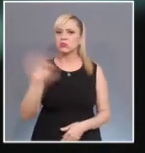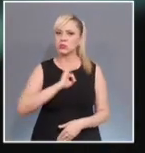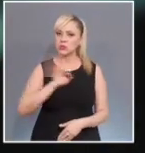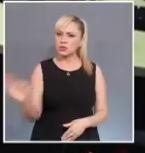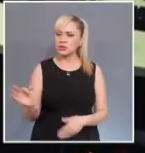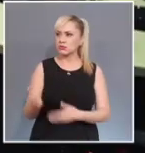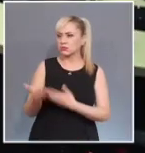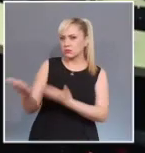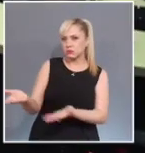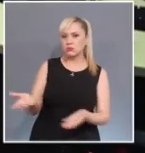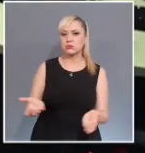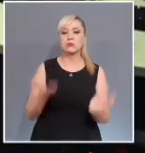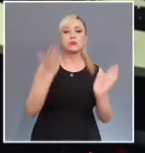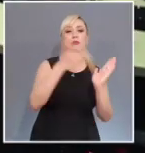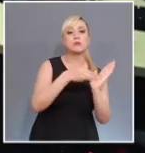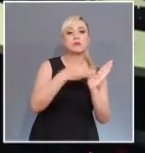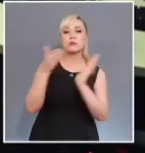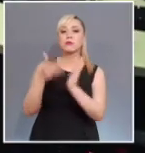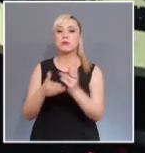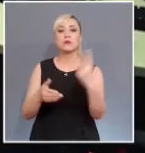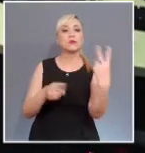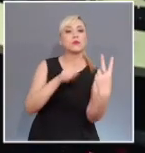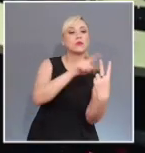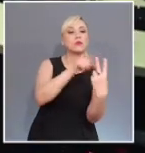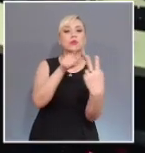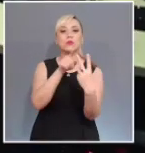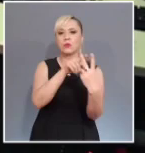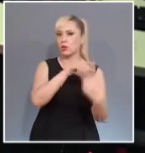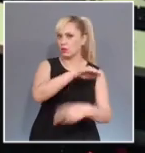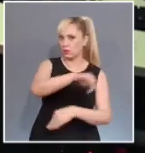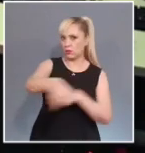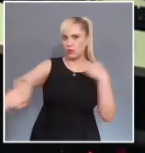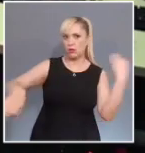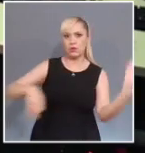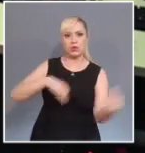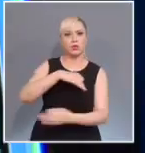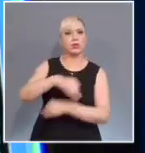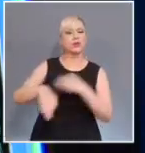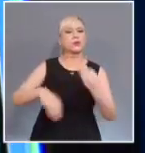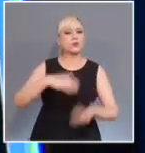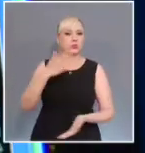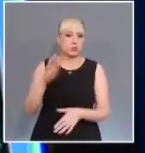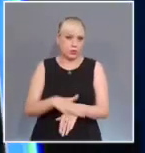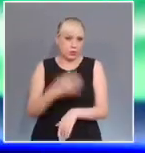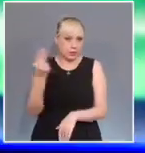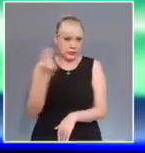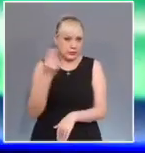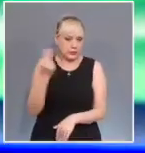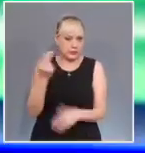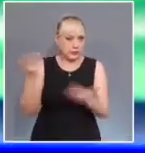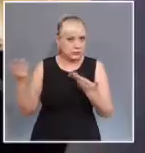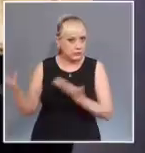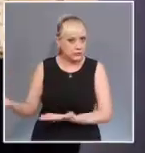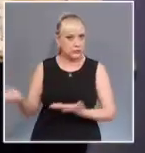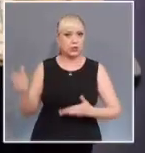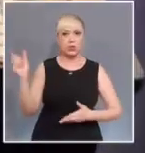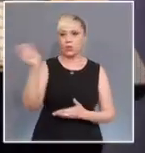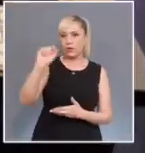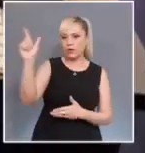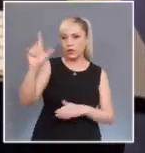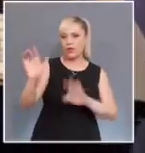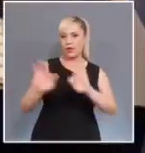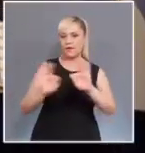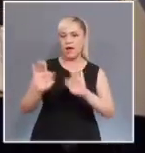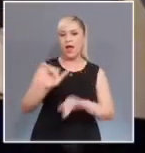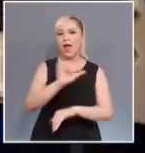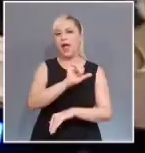para dos de los sujetos que participan circunstancia que limita el libre ejercicio de las actividades profesionales de las agencias de publicidad